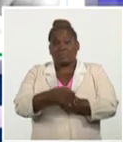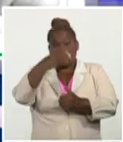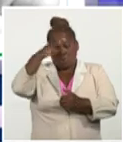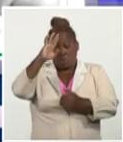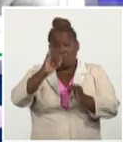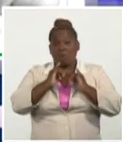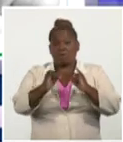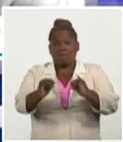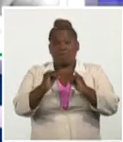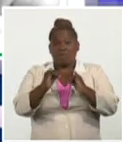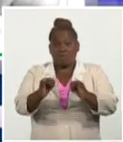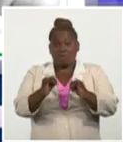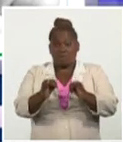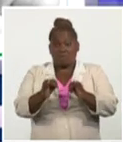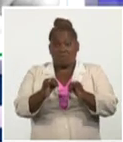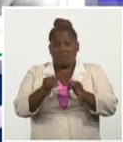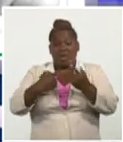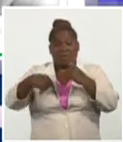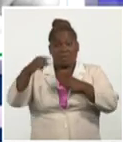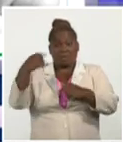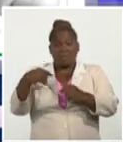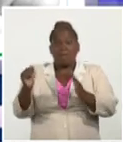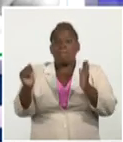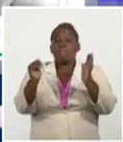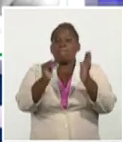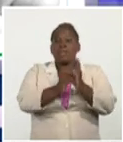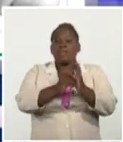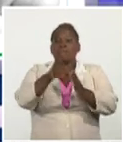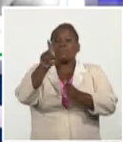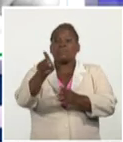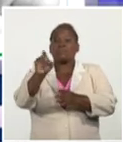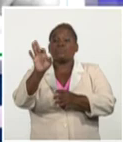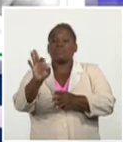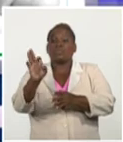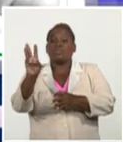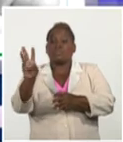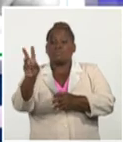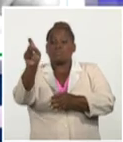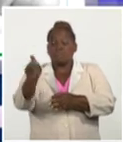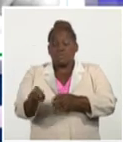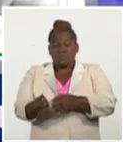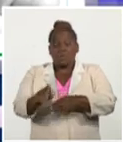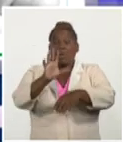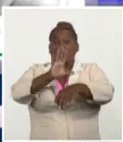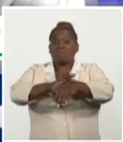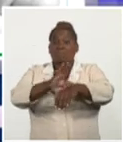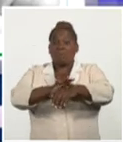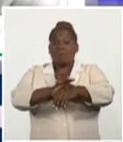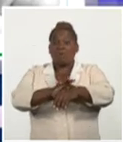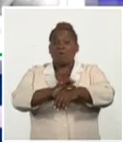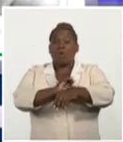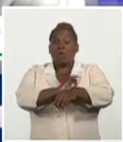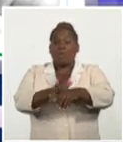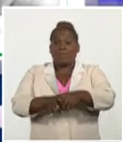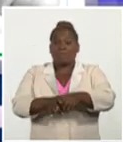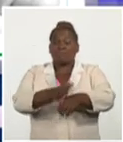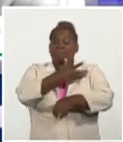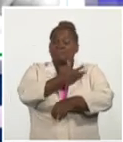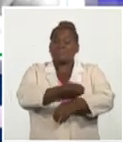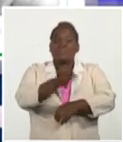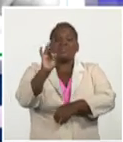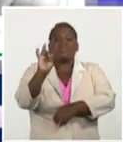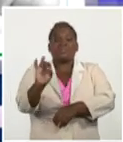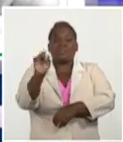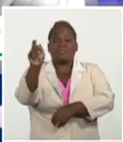al cierre del día de ayer 1.183 casos positivos a la COVID-19 y lamentablemente 7 fallecidos